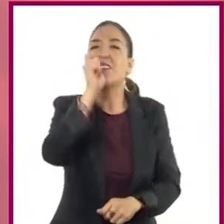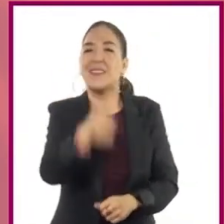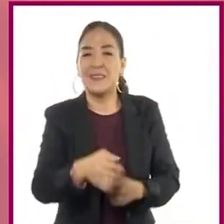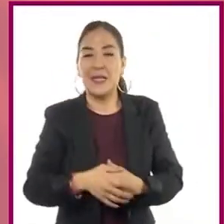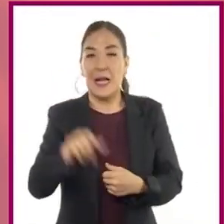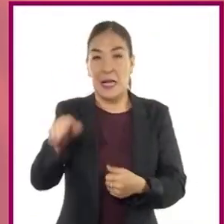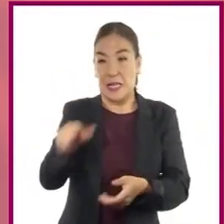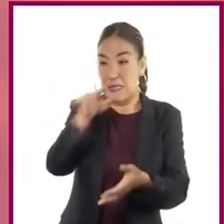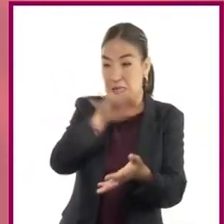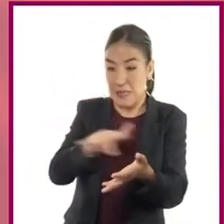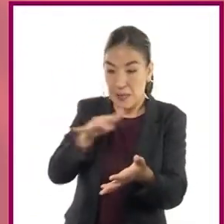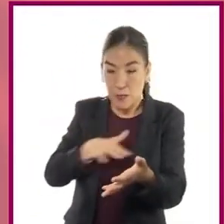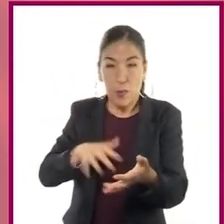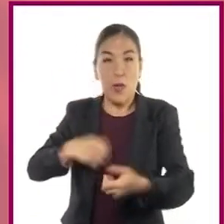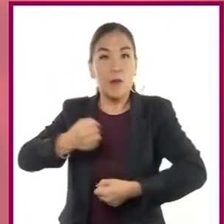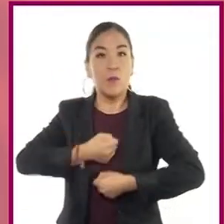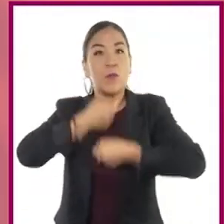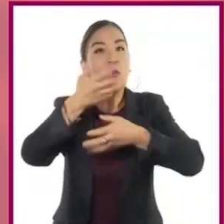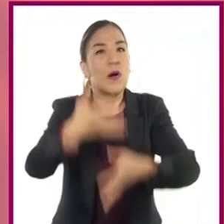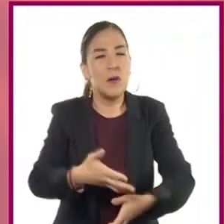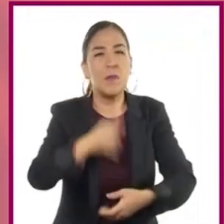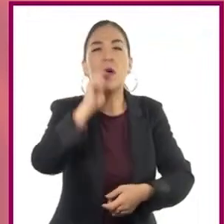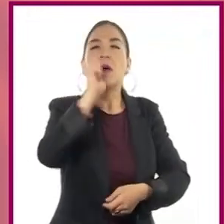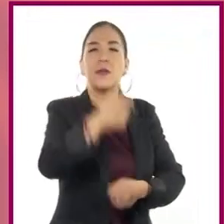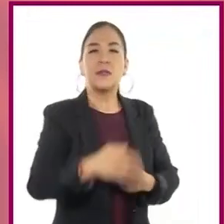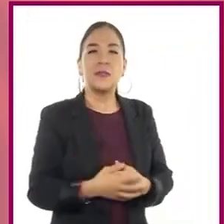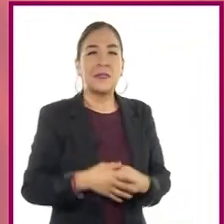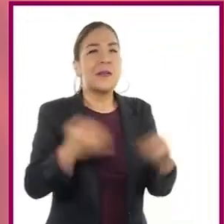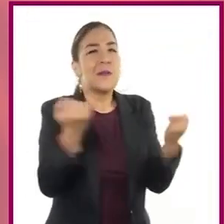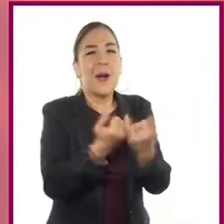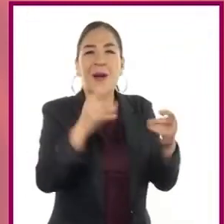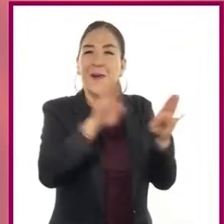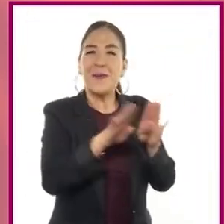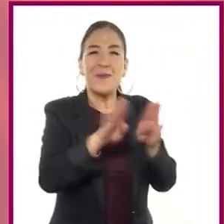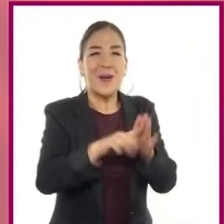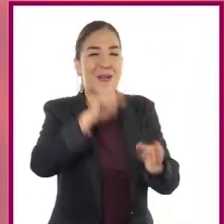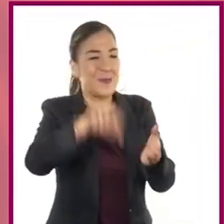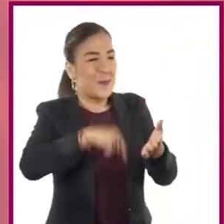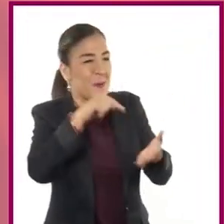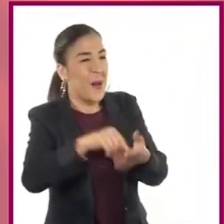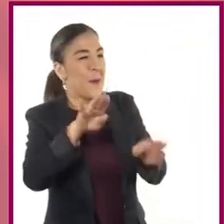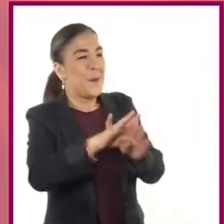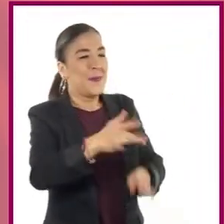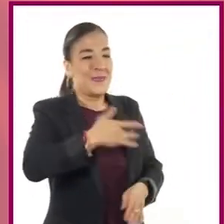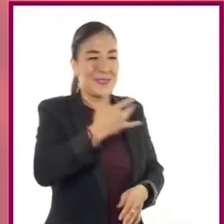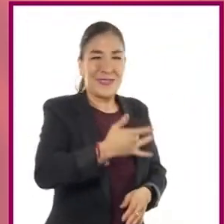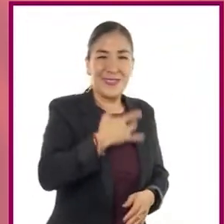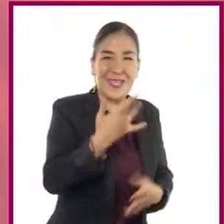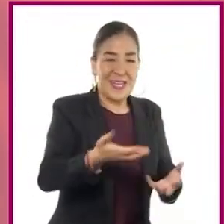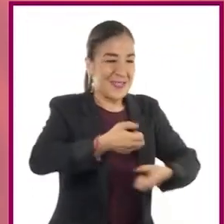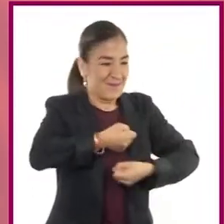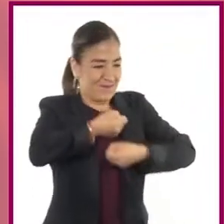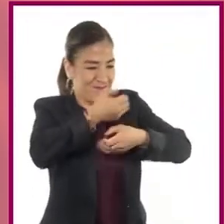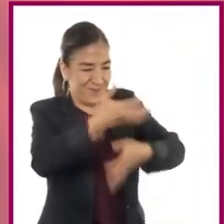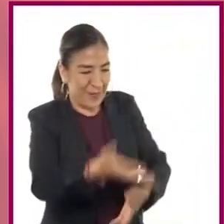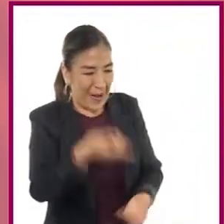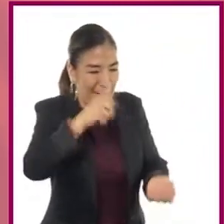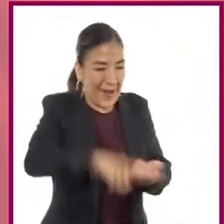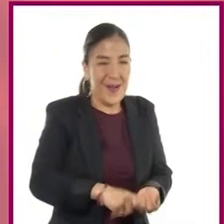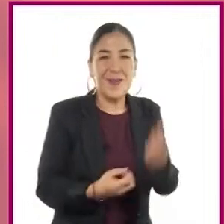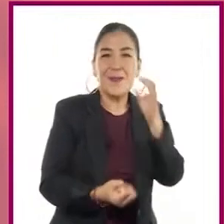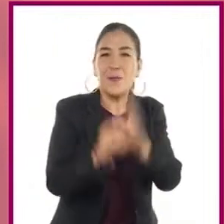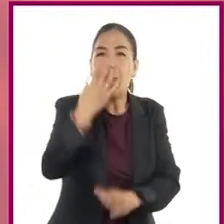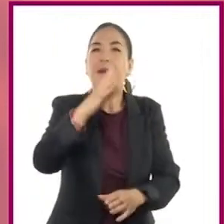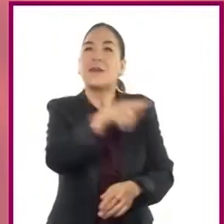La lectura de un poema puede convertirse en una aventura hacia formas de sentir y de expresar nuevas